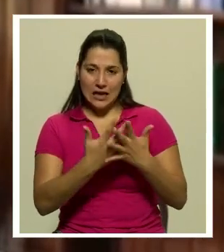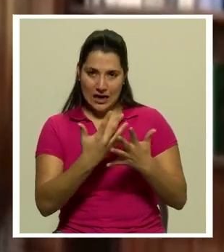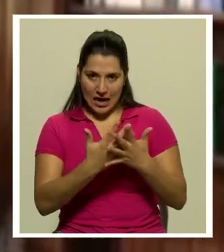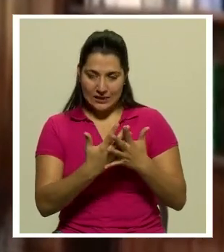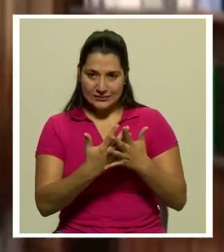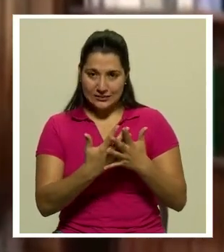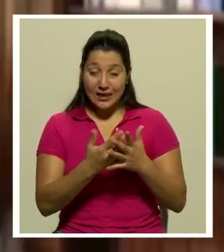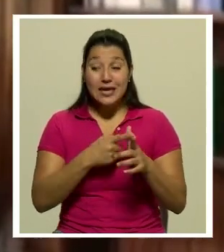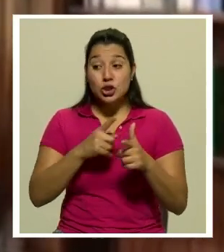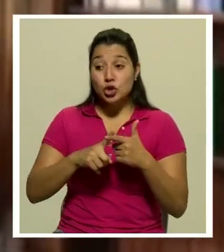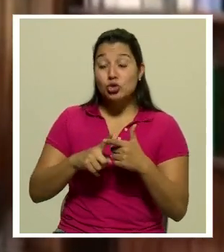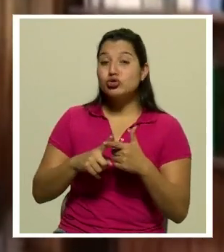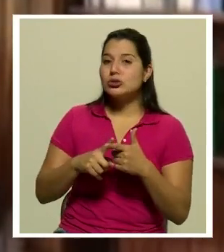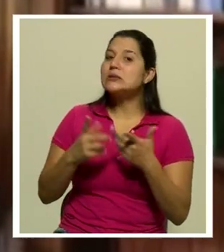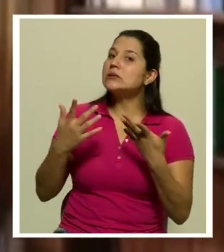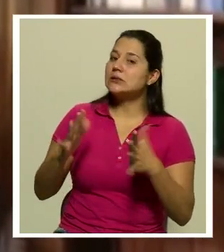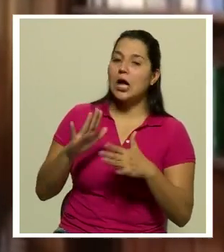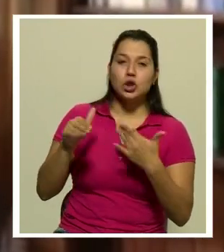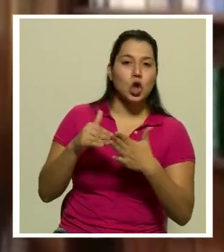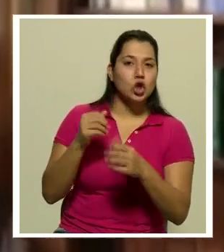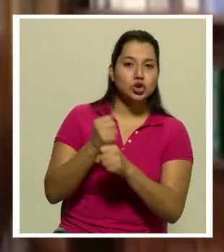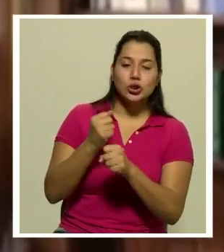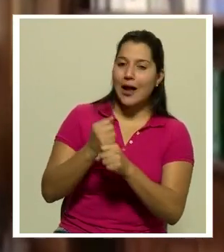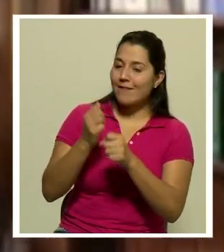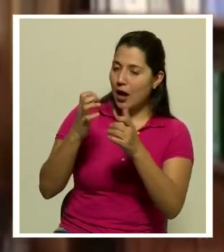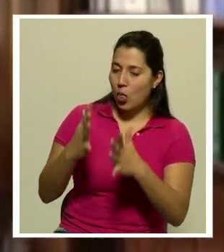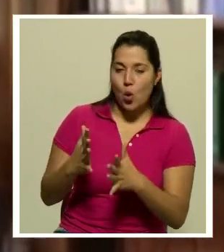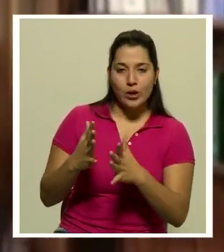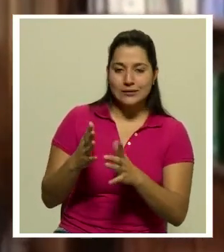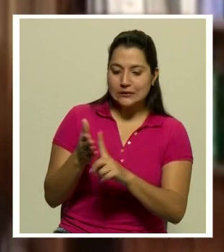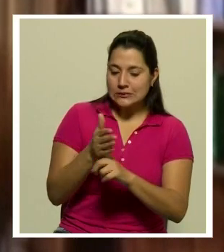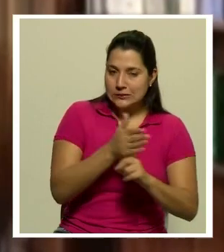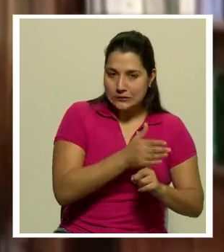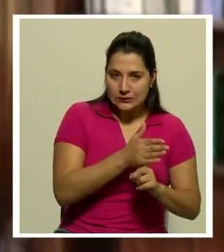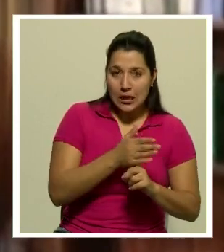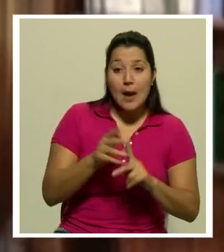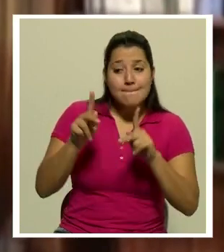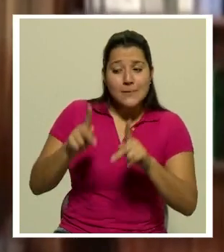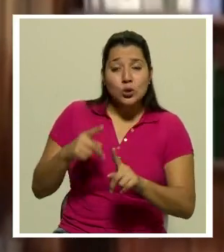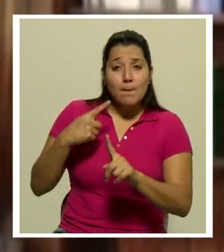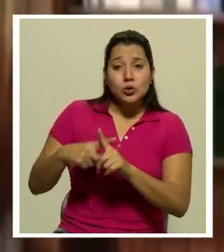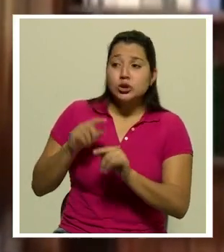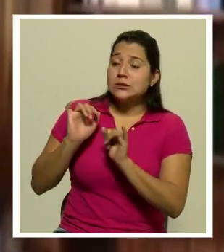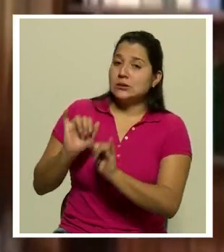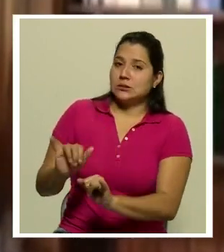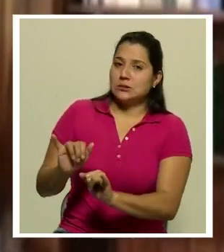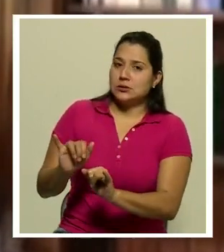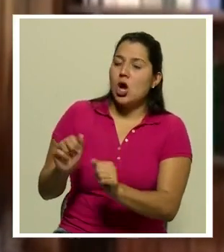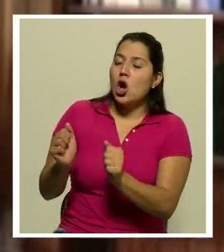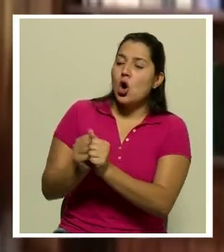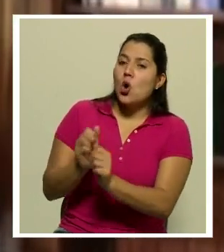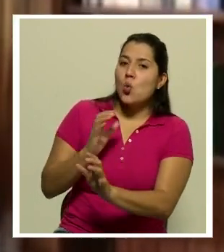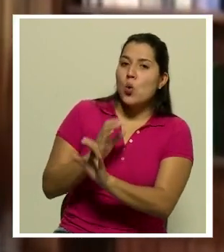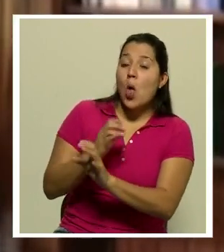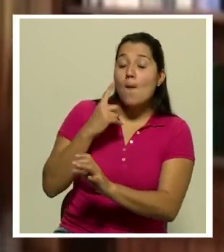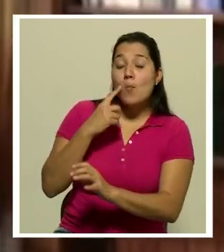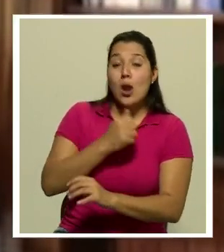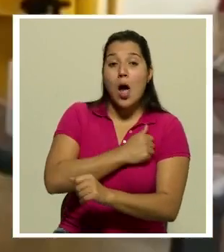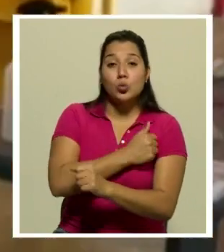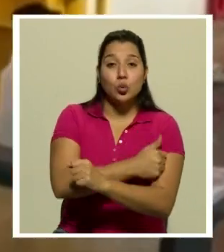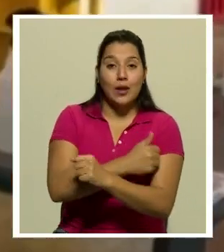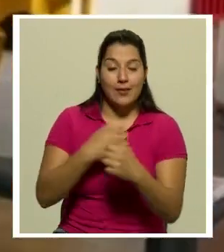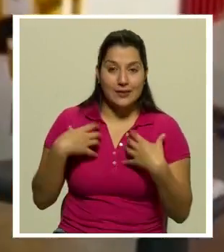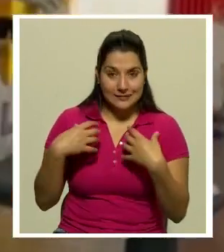estricto aislamiento mediante orden sanitaria. Las personas positivas permanecen en ese lugar con seguimiento por parte de las autoridades de